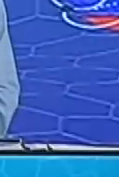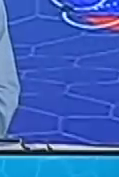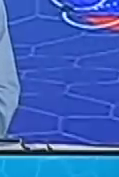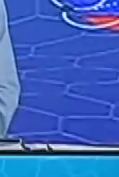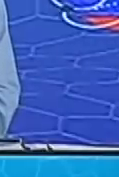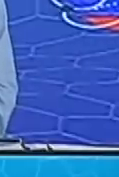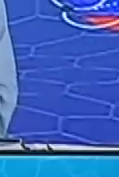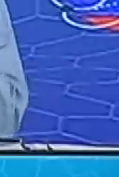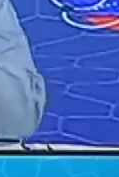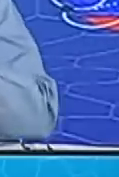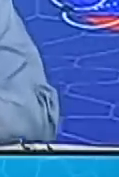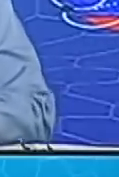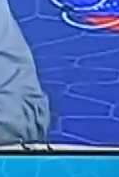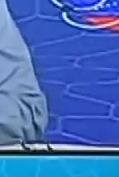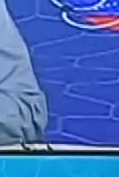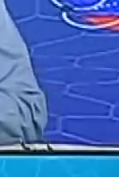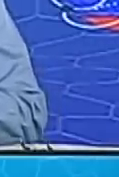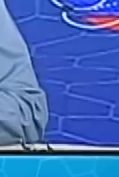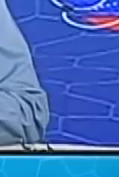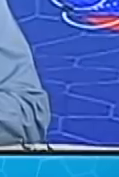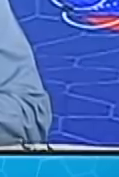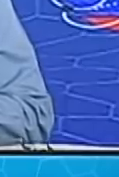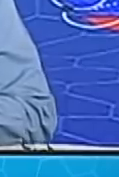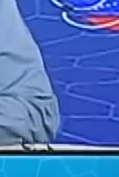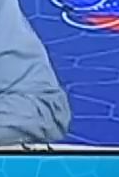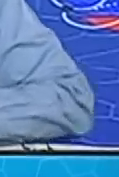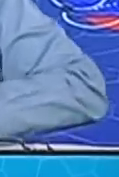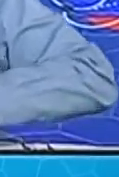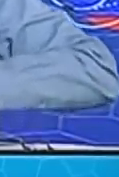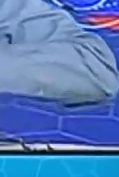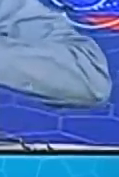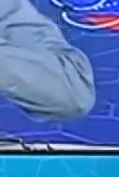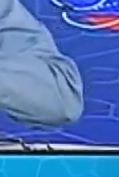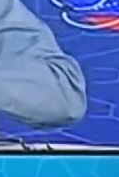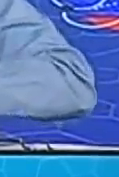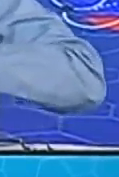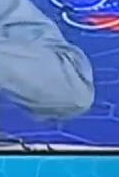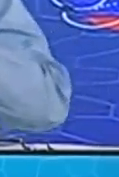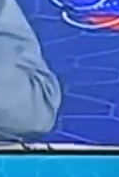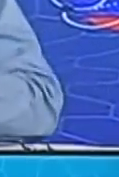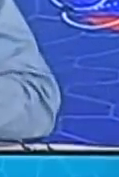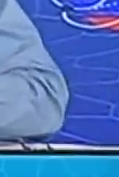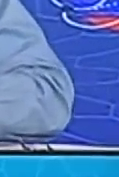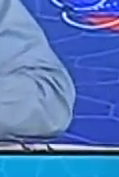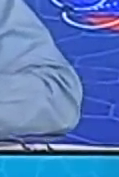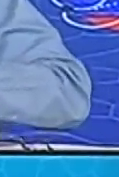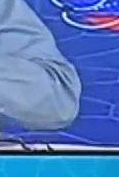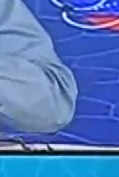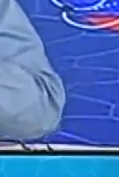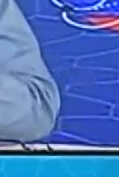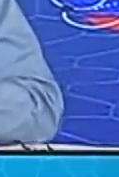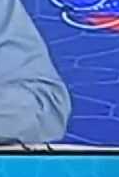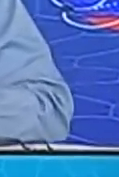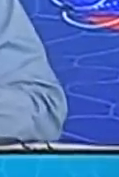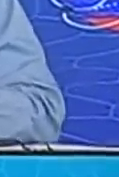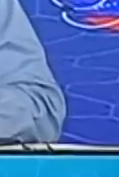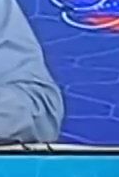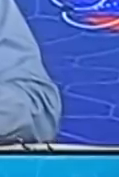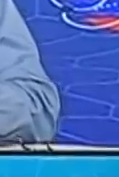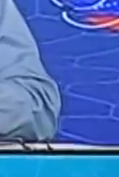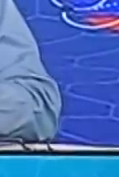de protección de nuestro país, de preparación para enfrentar el